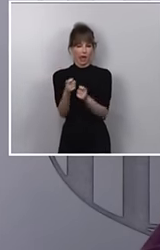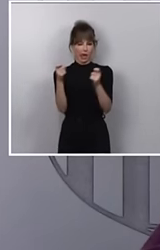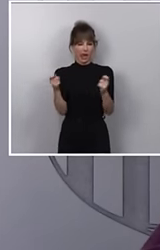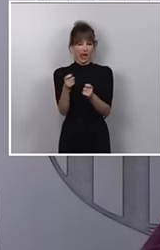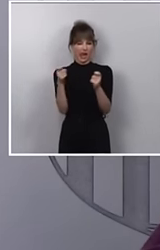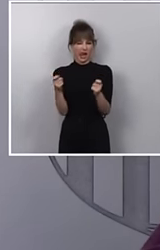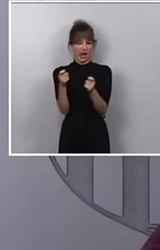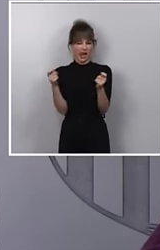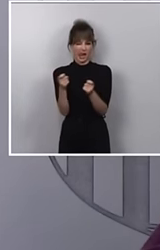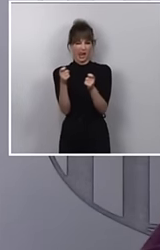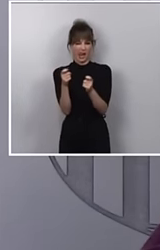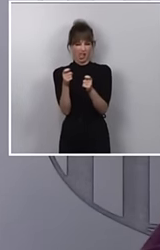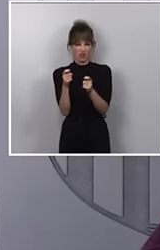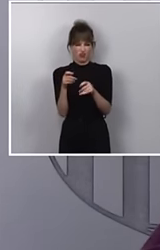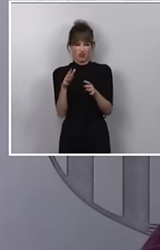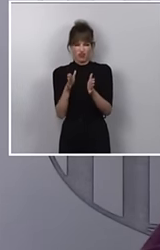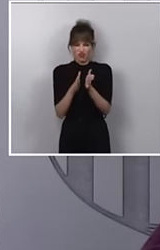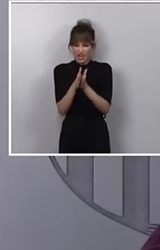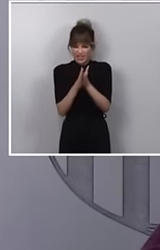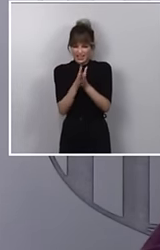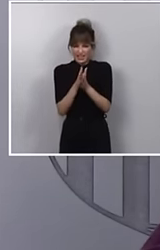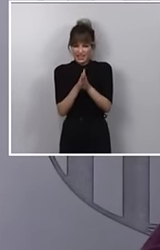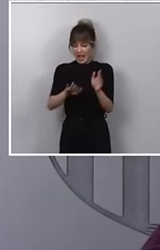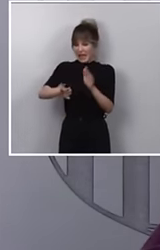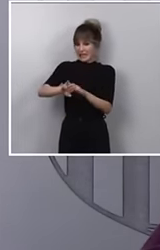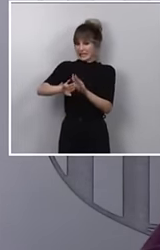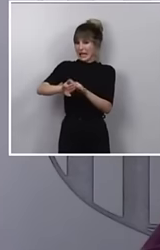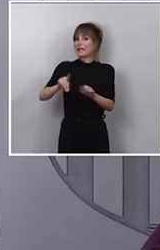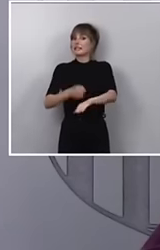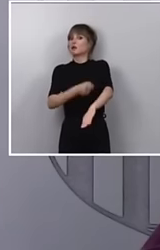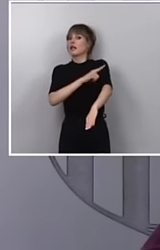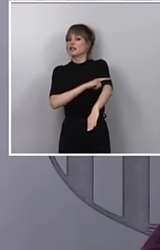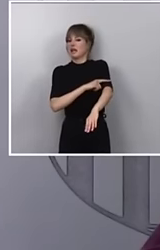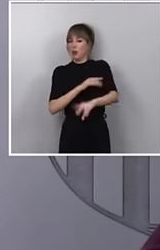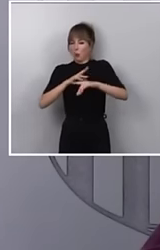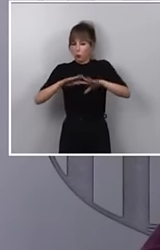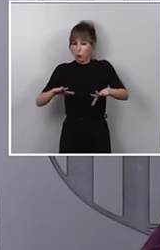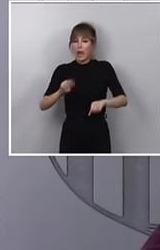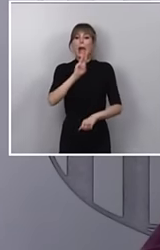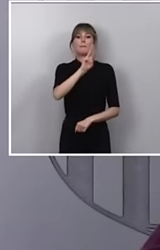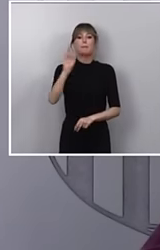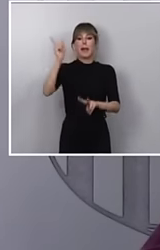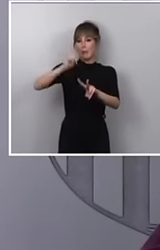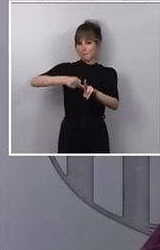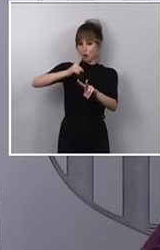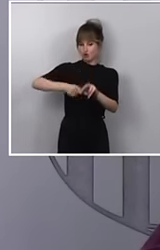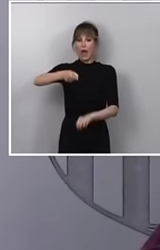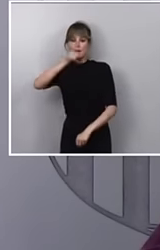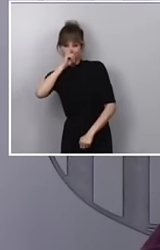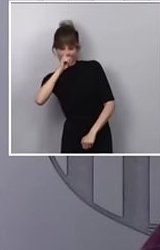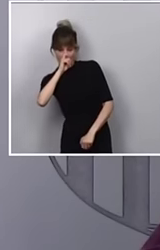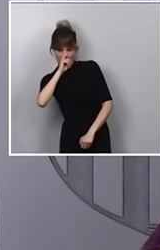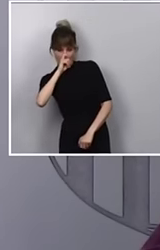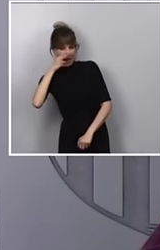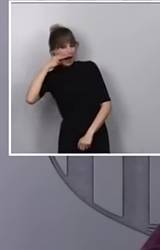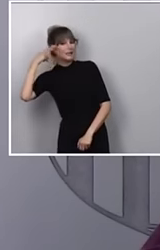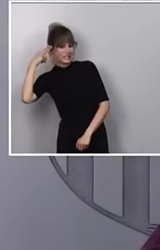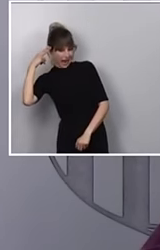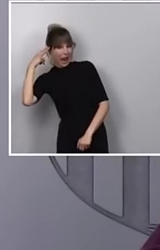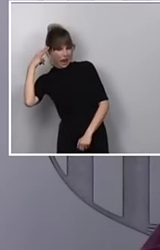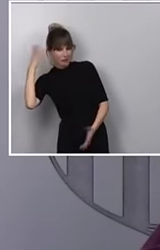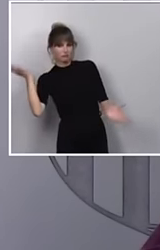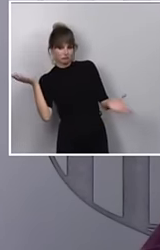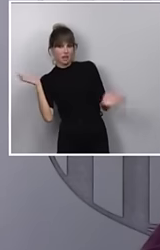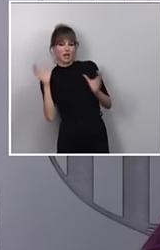fango de la derecha y de la ultraderecha, del Partido Popular y de Vox, del señor Feijóo y el señor Abascal,